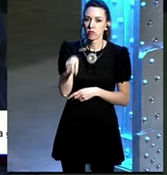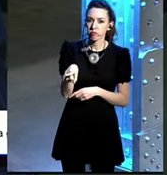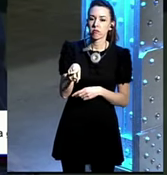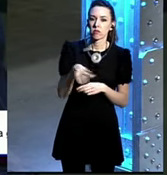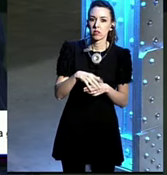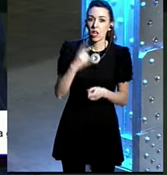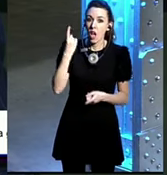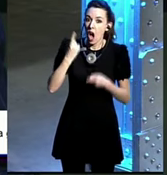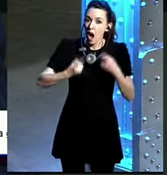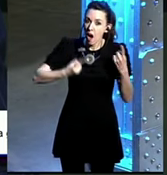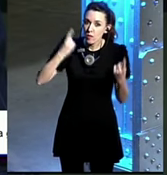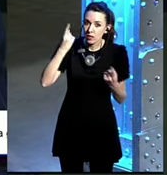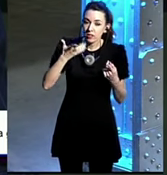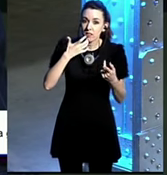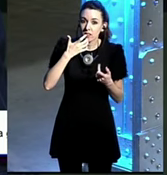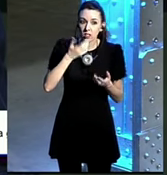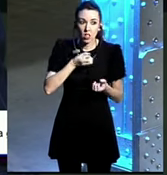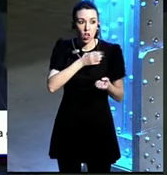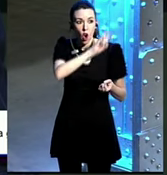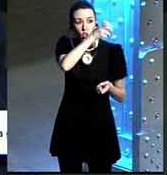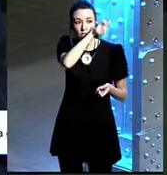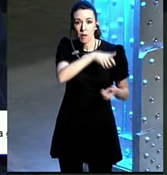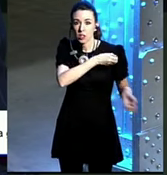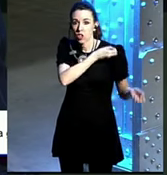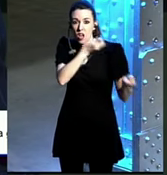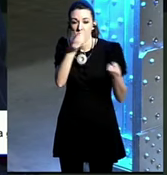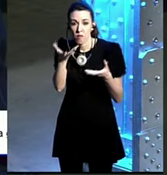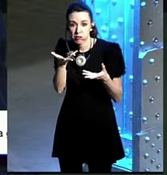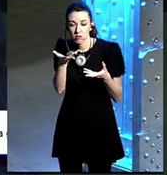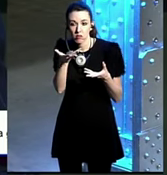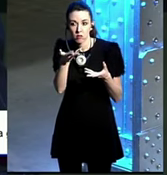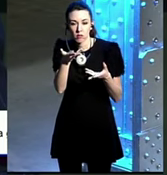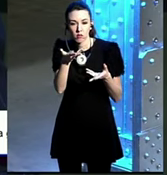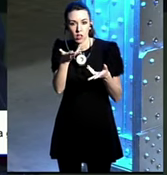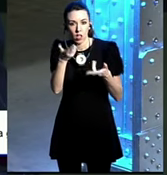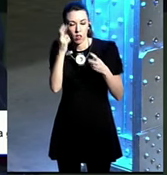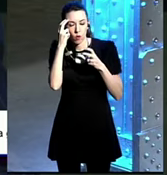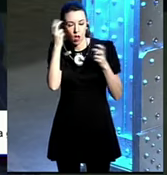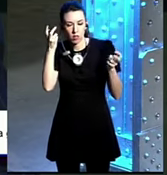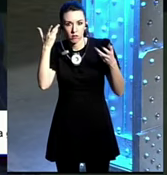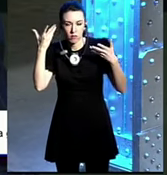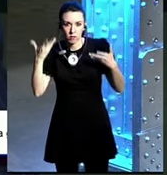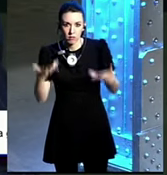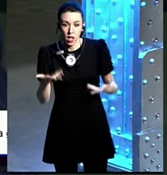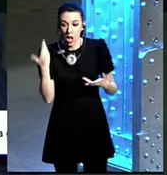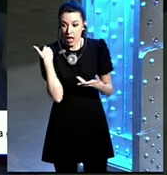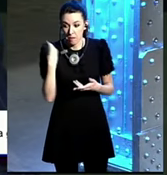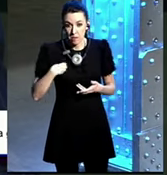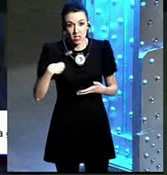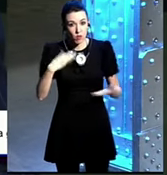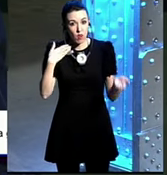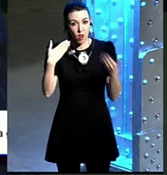Y a veces, si lo expresa otra persona, si lo plasma otra persona, te libera. De hecho, ayer mismo tuve